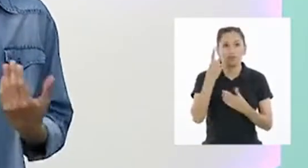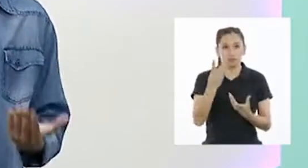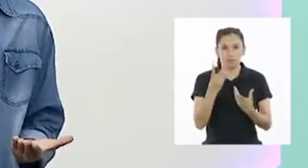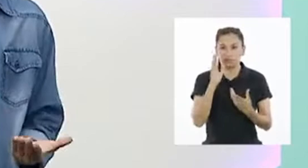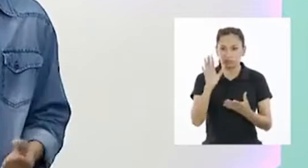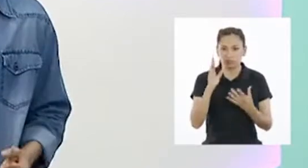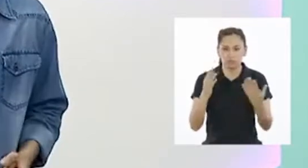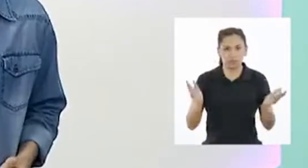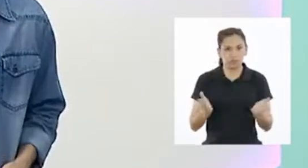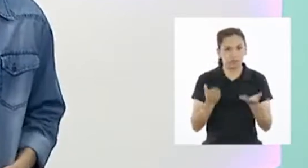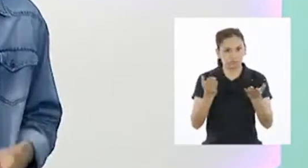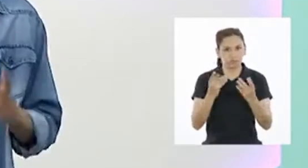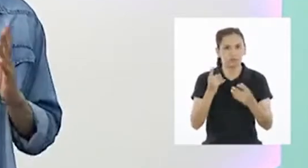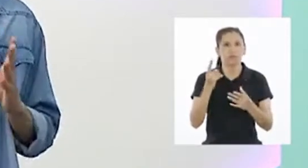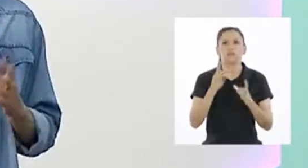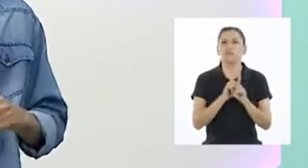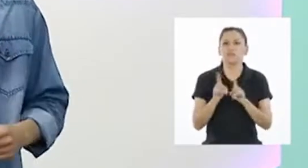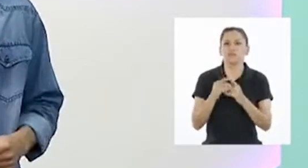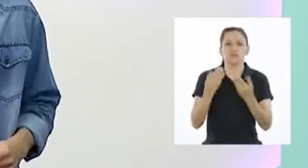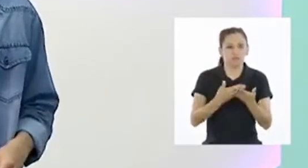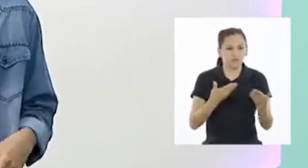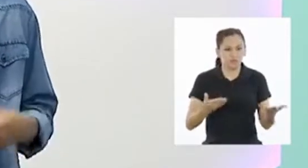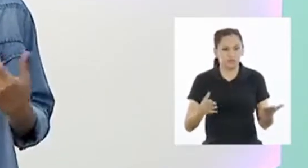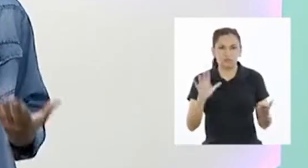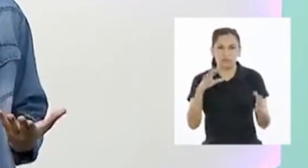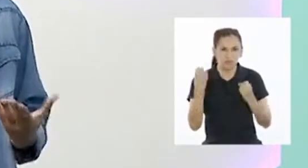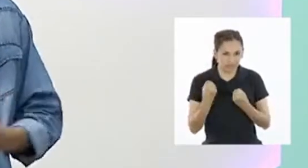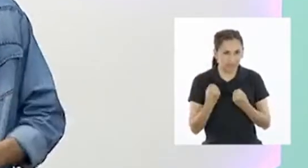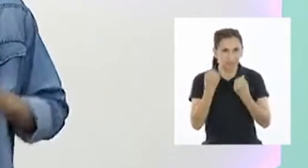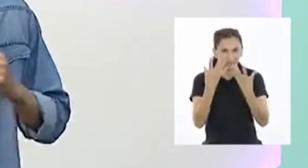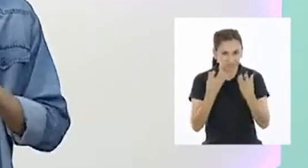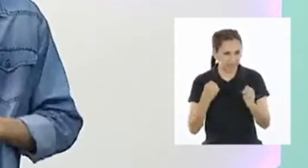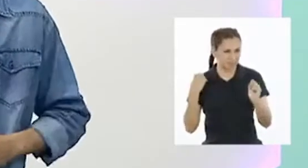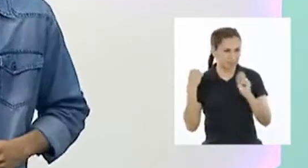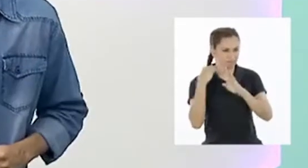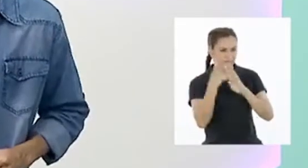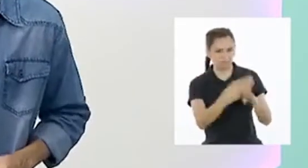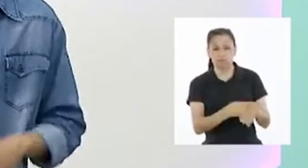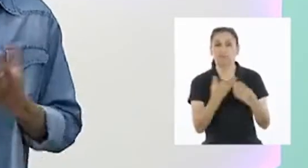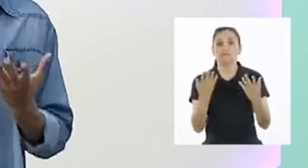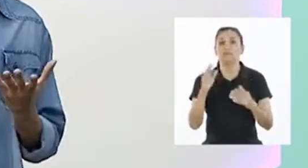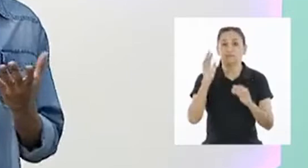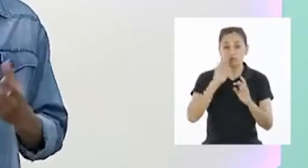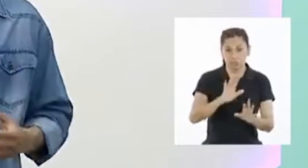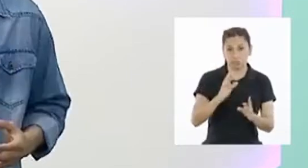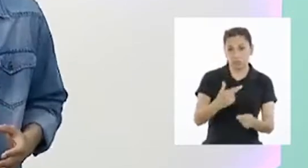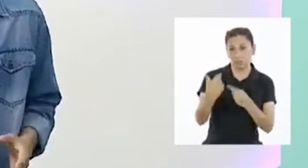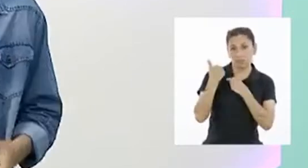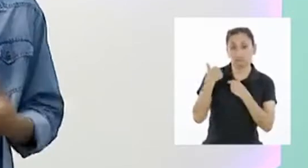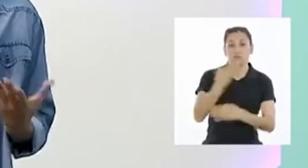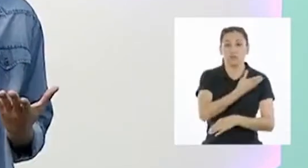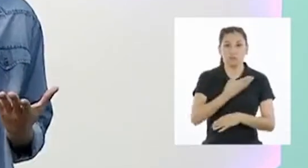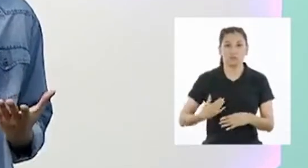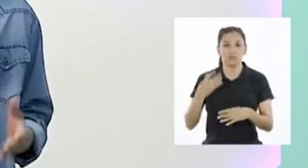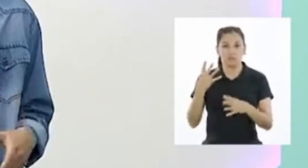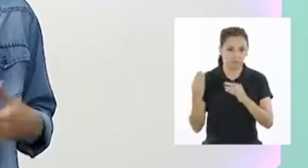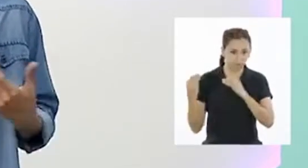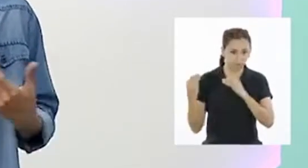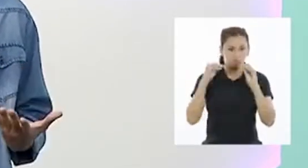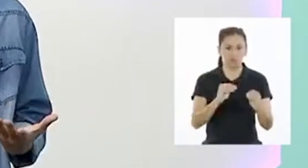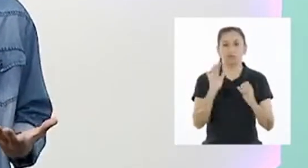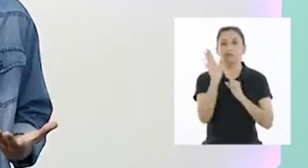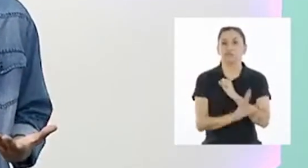desalienta la inversión y motiva el uso de recursos públicos para combatirla. Por ello, es deber del Estado implementar acciones